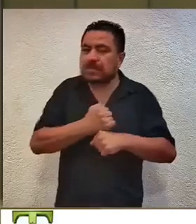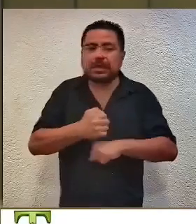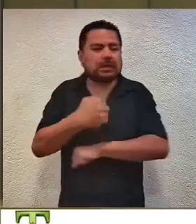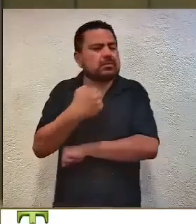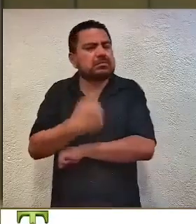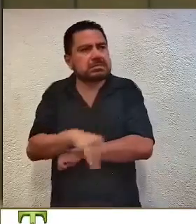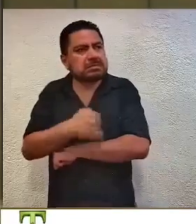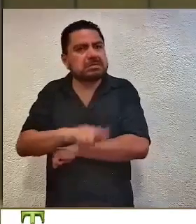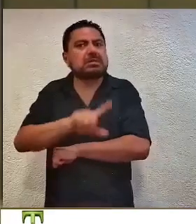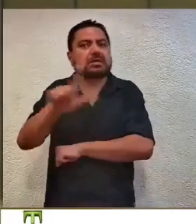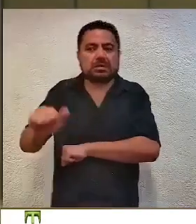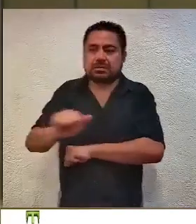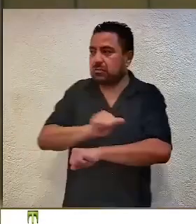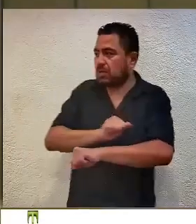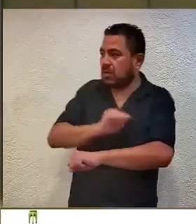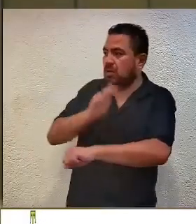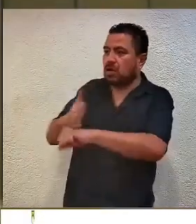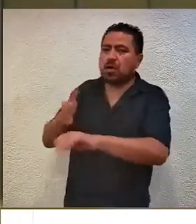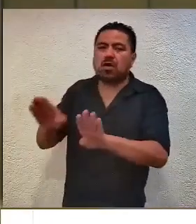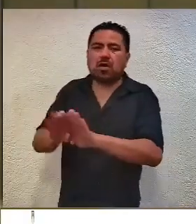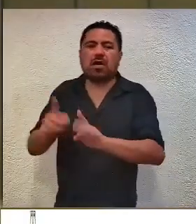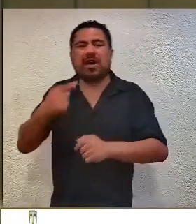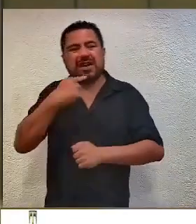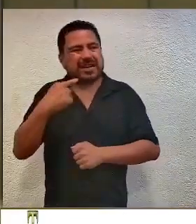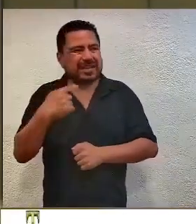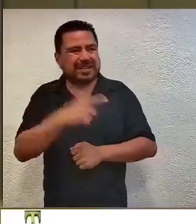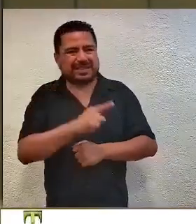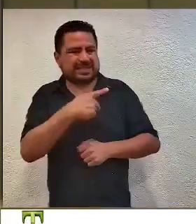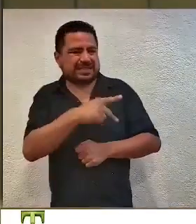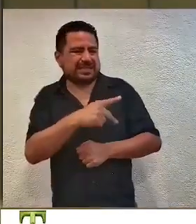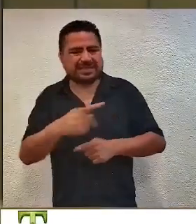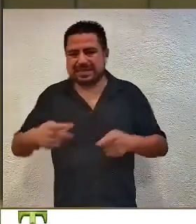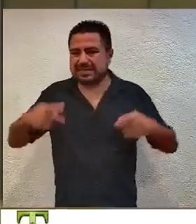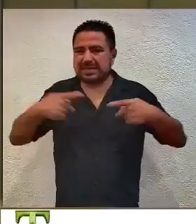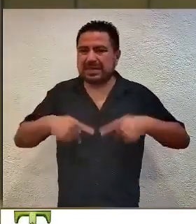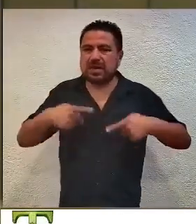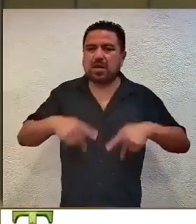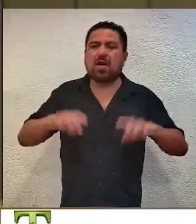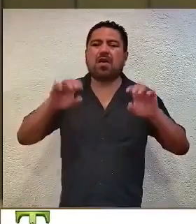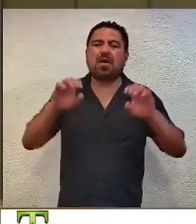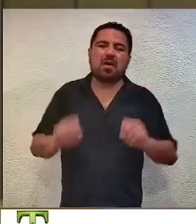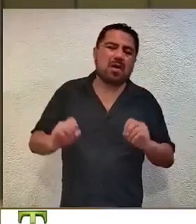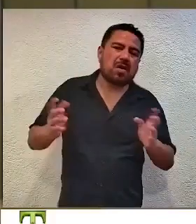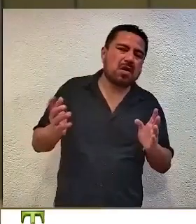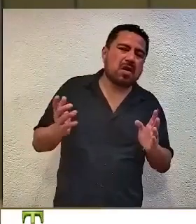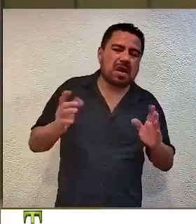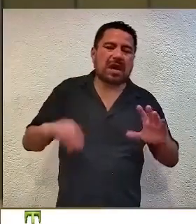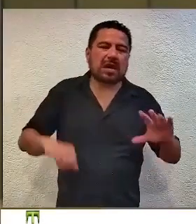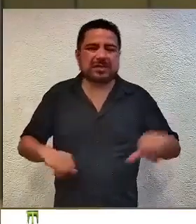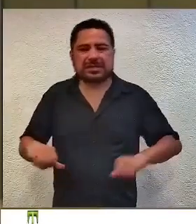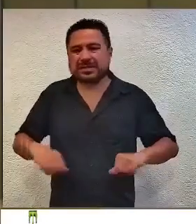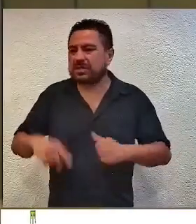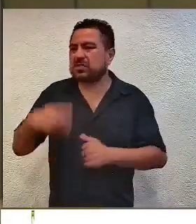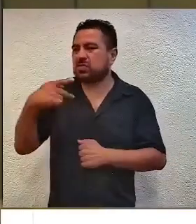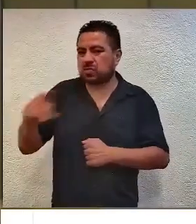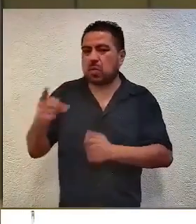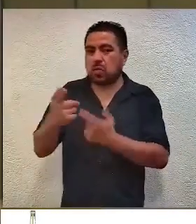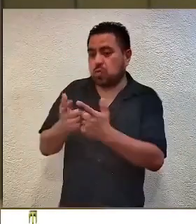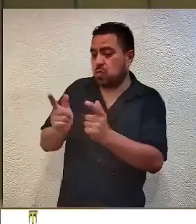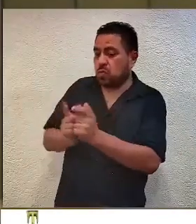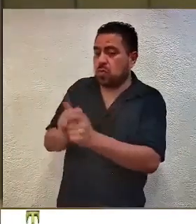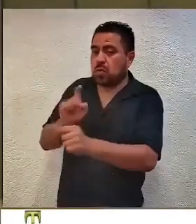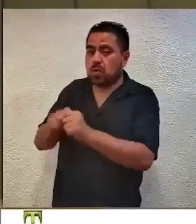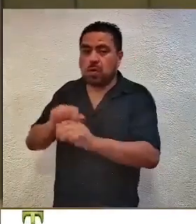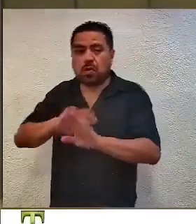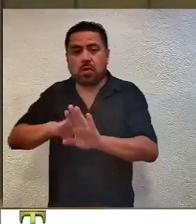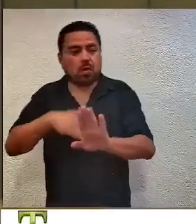eventualmente sancionar una conducta como la denunciada o la quejosa en el ejercicio de su militancia y contra